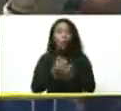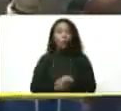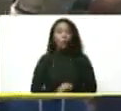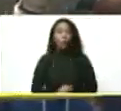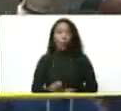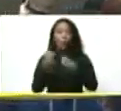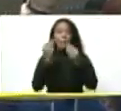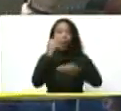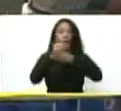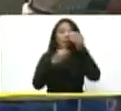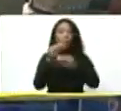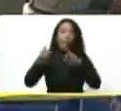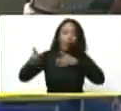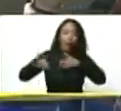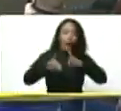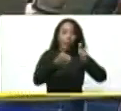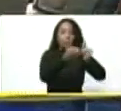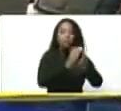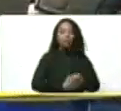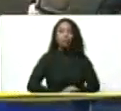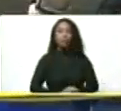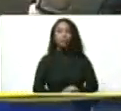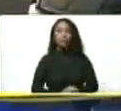para definir el camino,